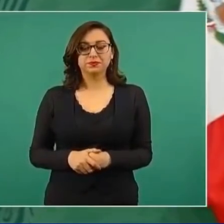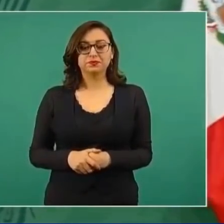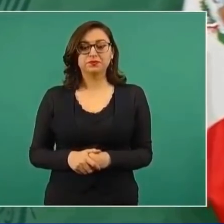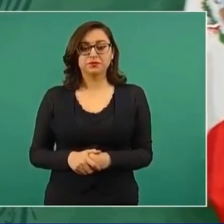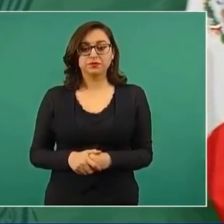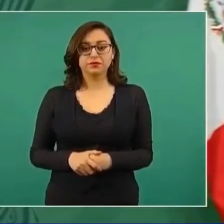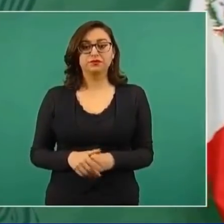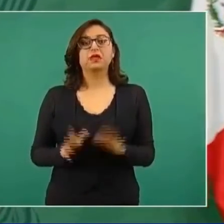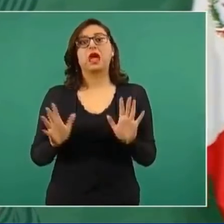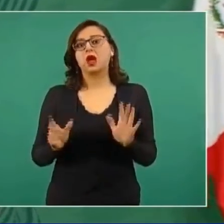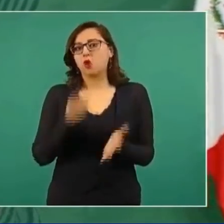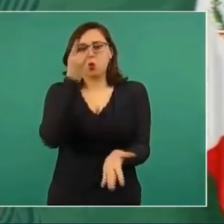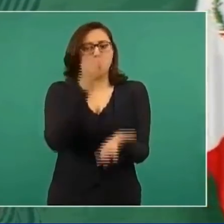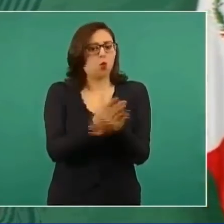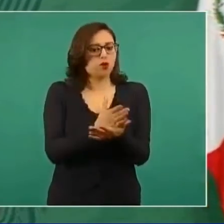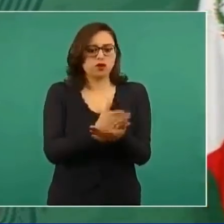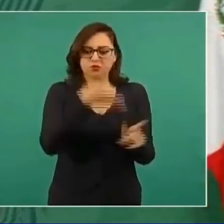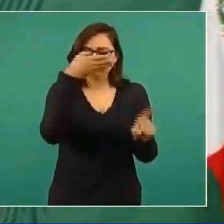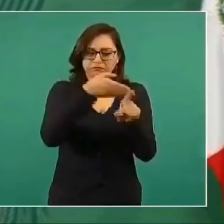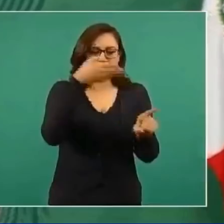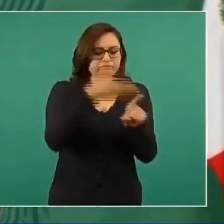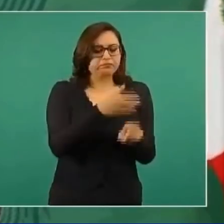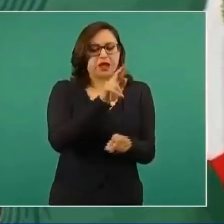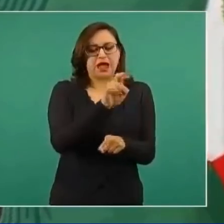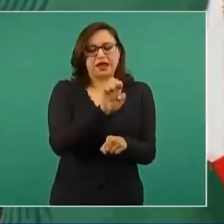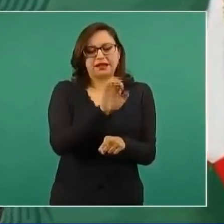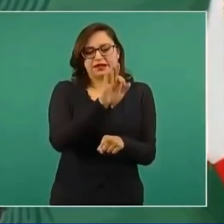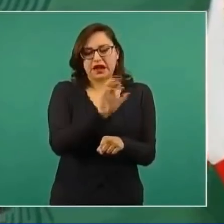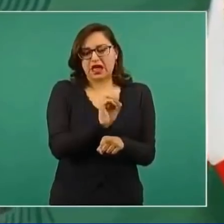Ahí van al Reforma,